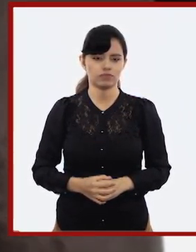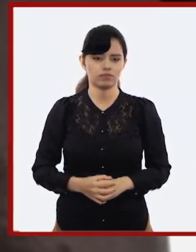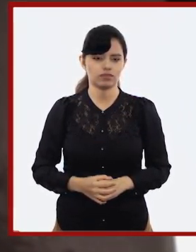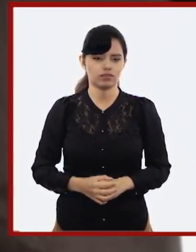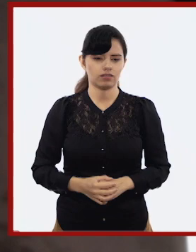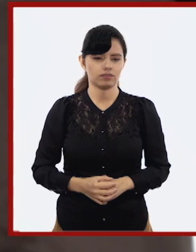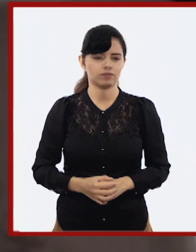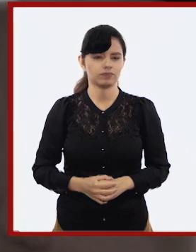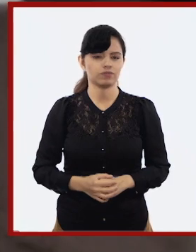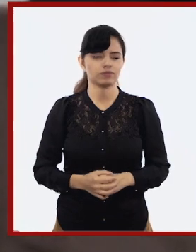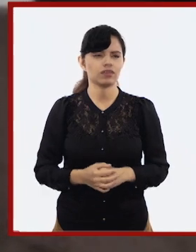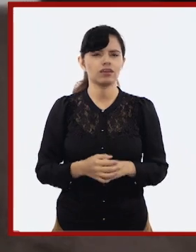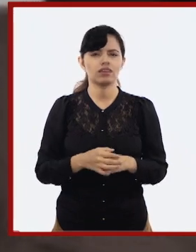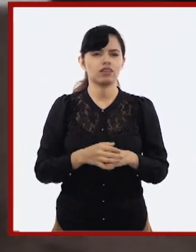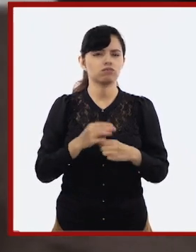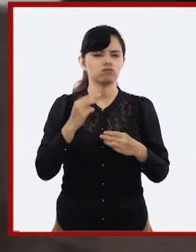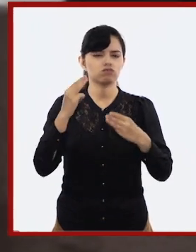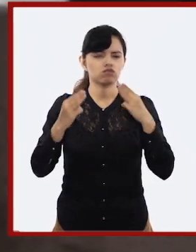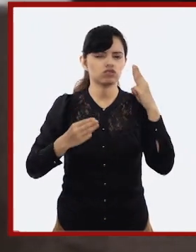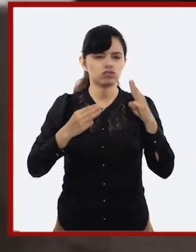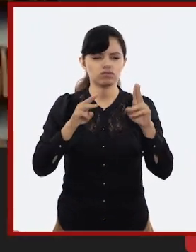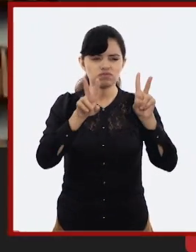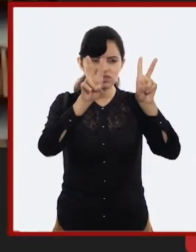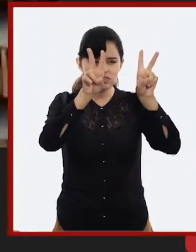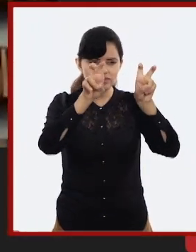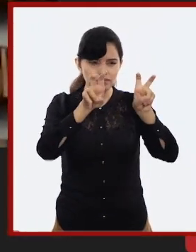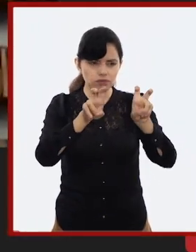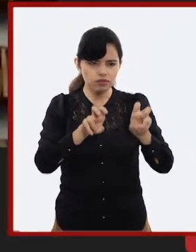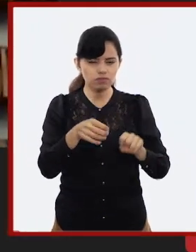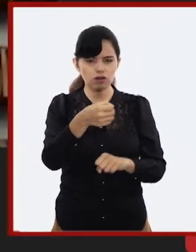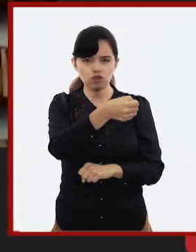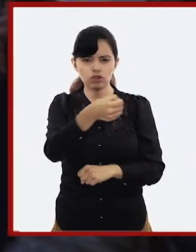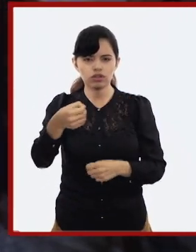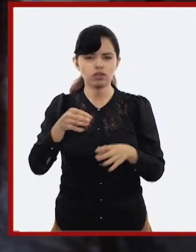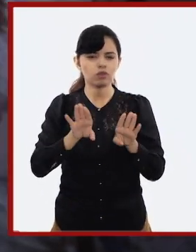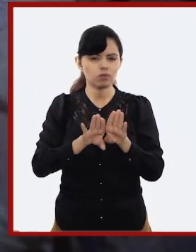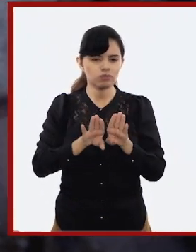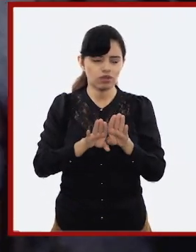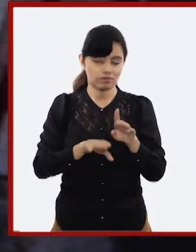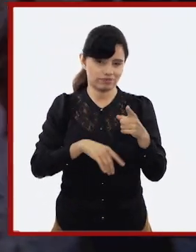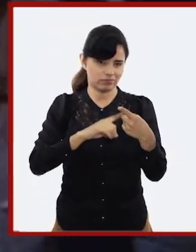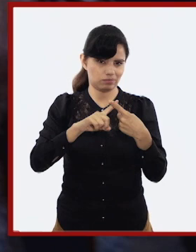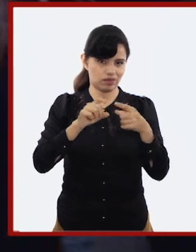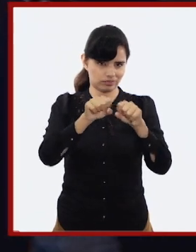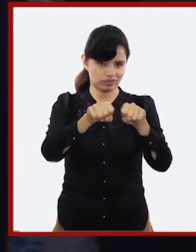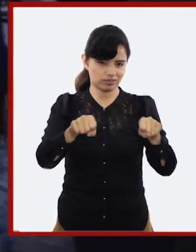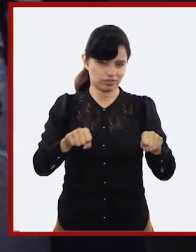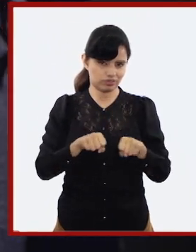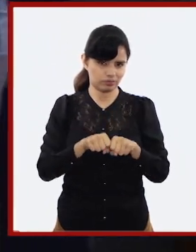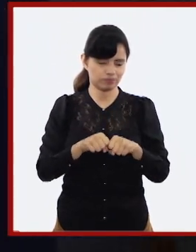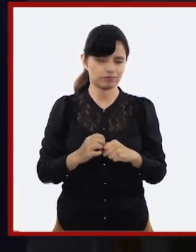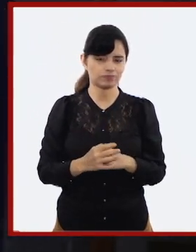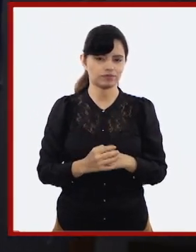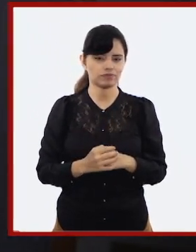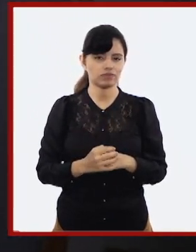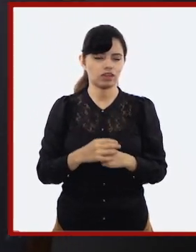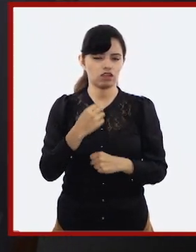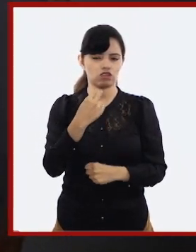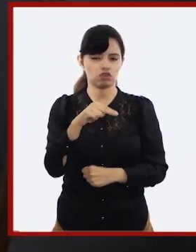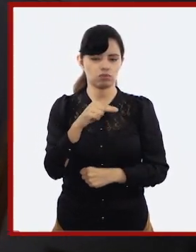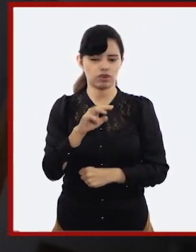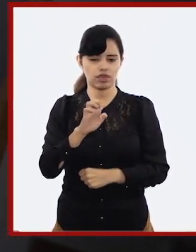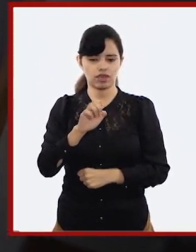Temáticamente, ¿cómo está estructurado el museo? ¿Cómo no, Tamara? Mira, la primera sala le